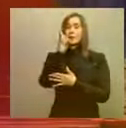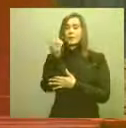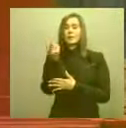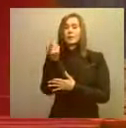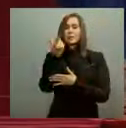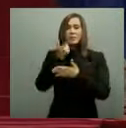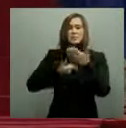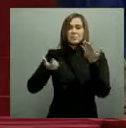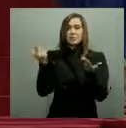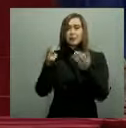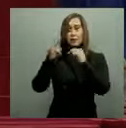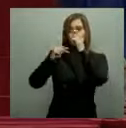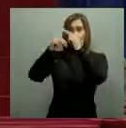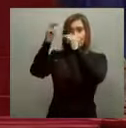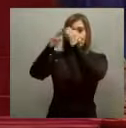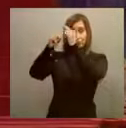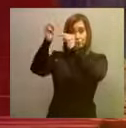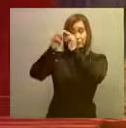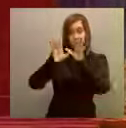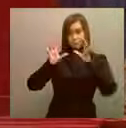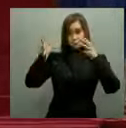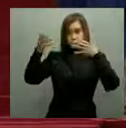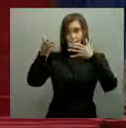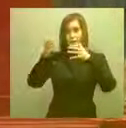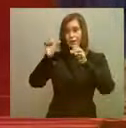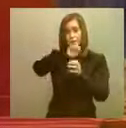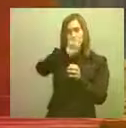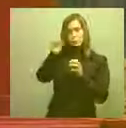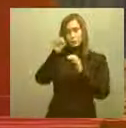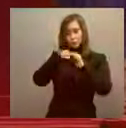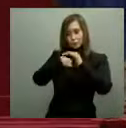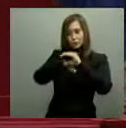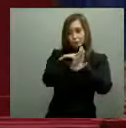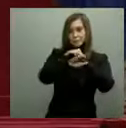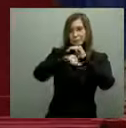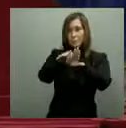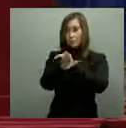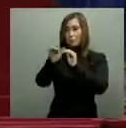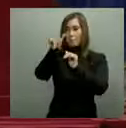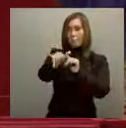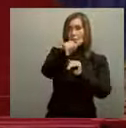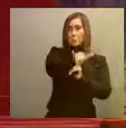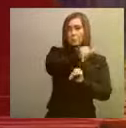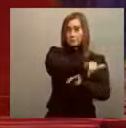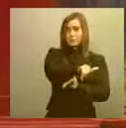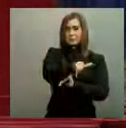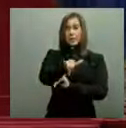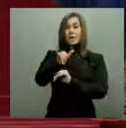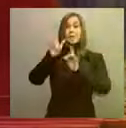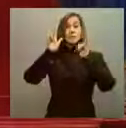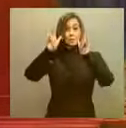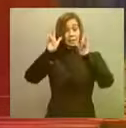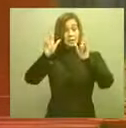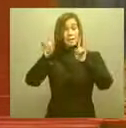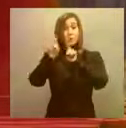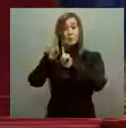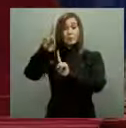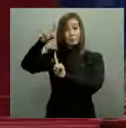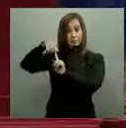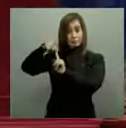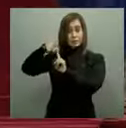la construcción de varios edificios de parqueos en Santo Domingo, en Santiago y San Cristóbal. Estamos diseñando y